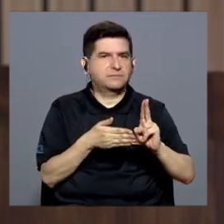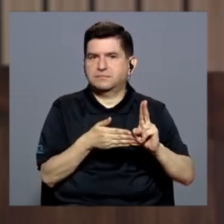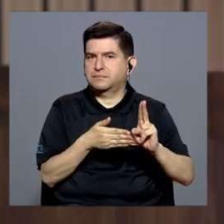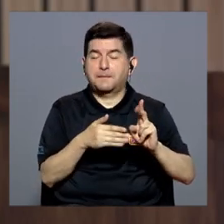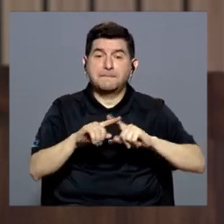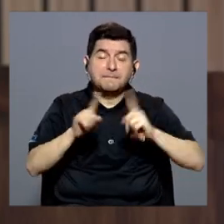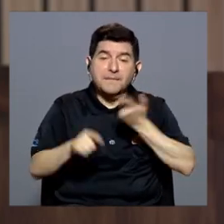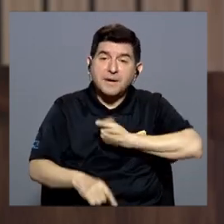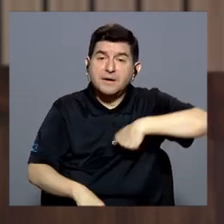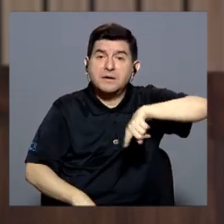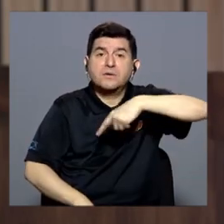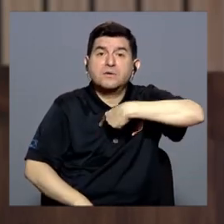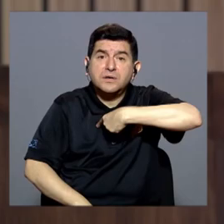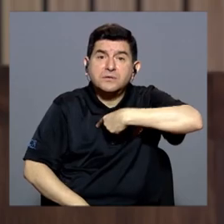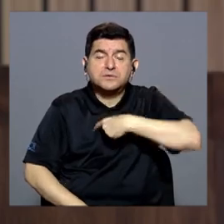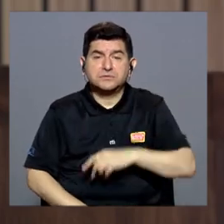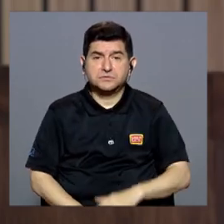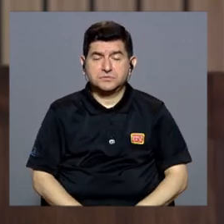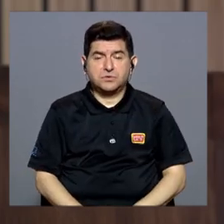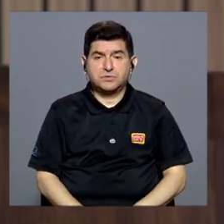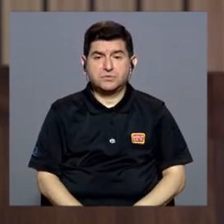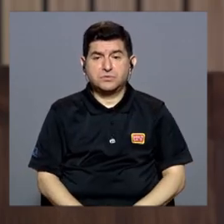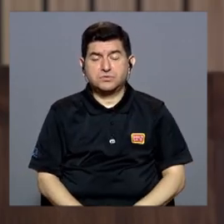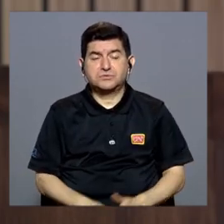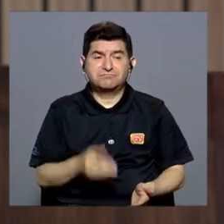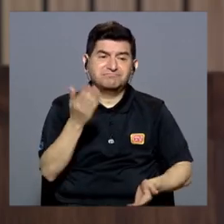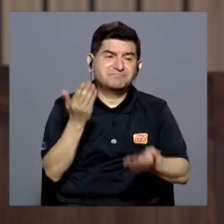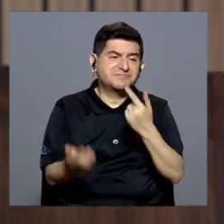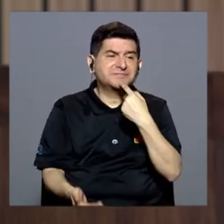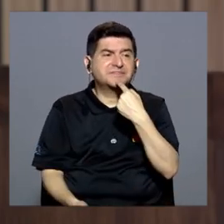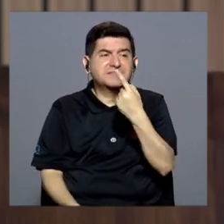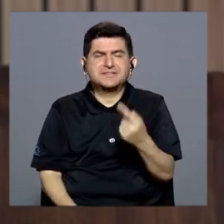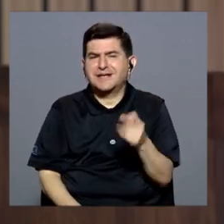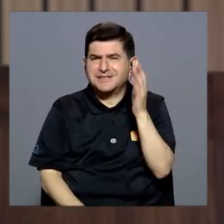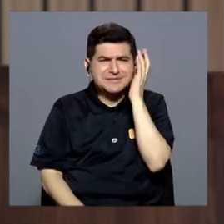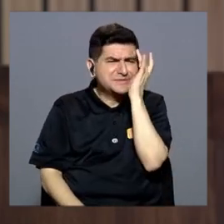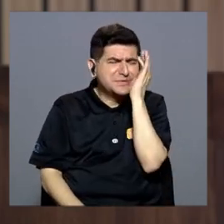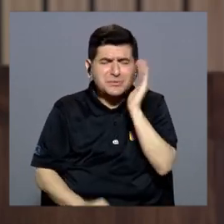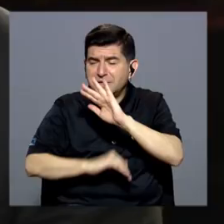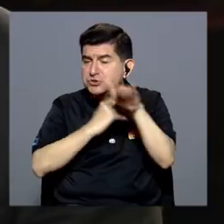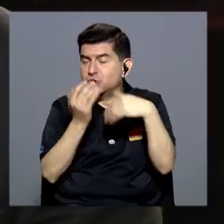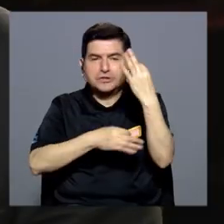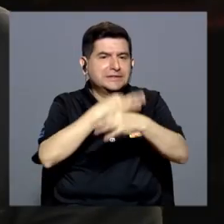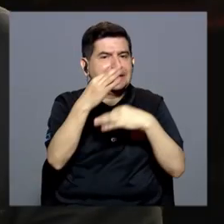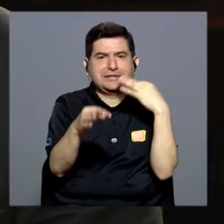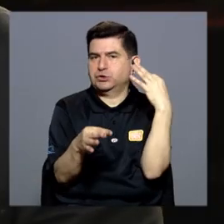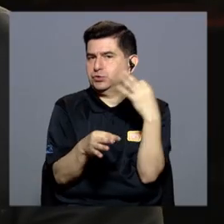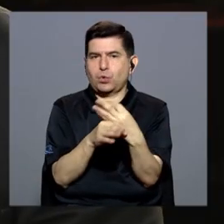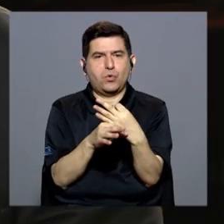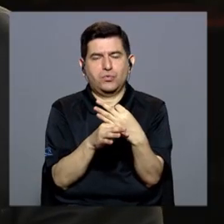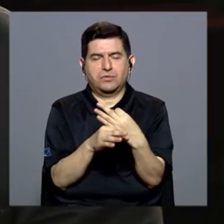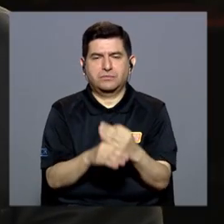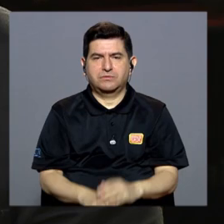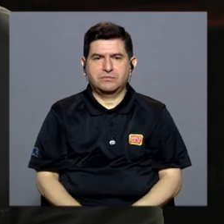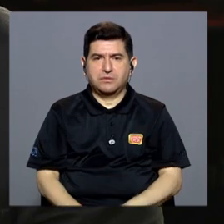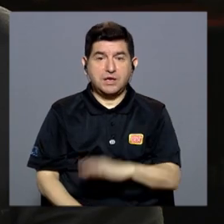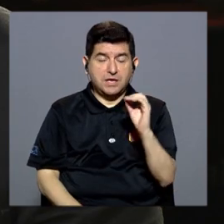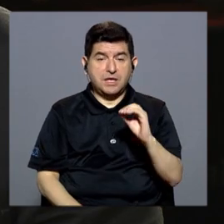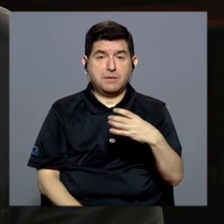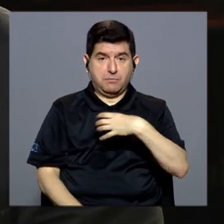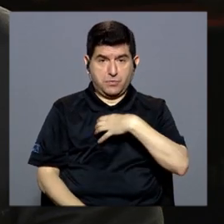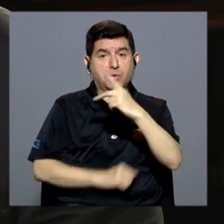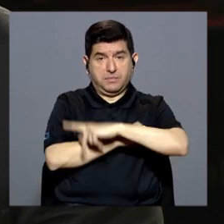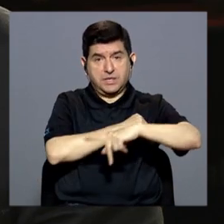a nosotros nos llegan, podría yo decir, preocupaciones de todo tipo y preocupaciones